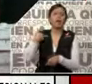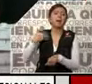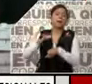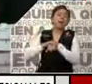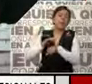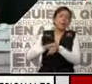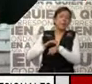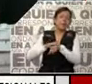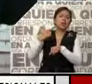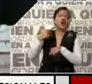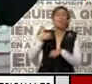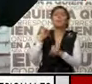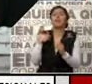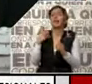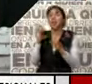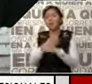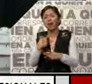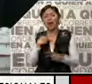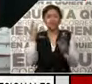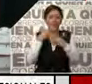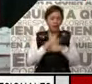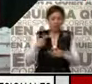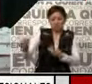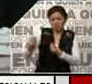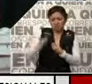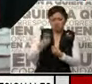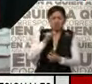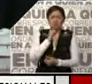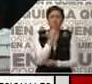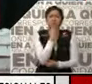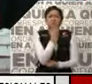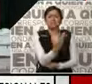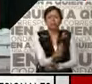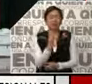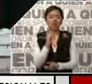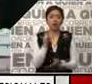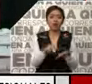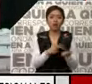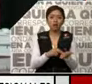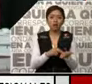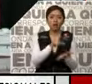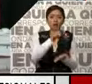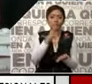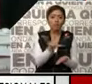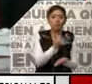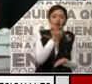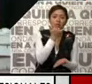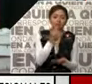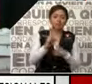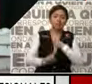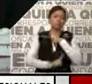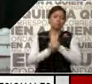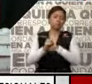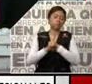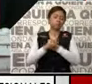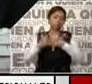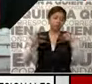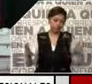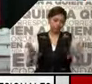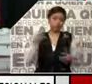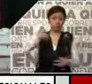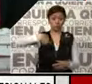amigo o es mi comadre, sí, o cualquier cosa por el estilo, firmamos y después las consecuencias son peores. Entonces, nosotros estamos